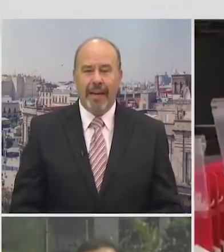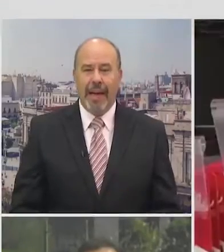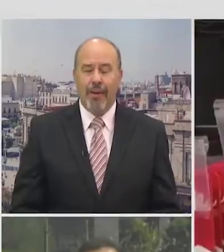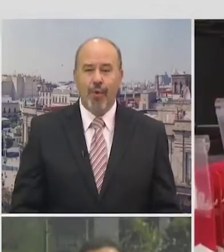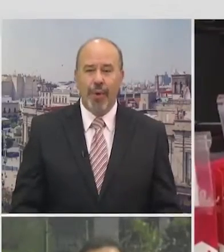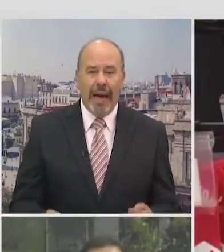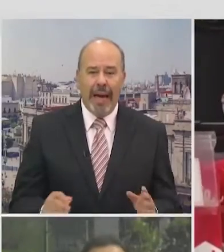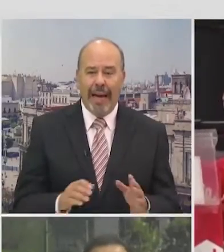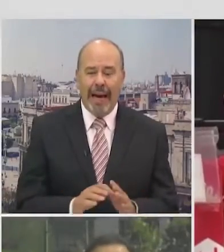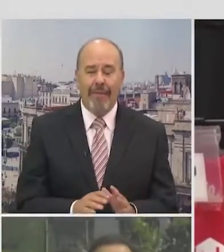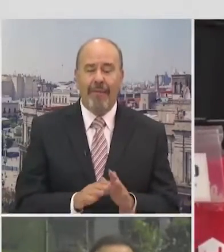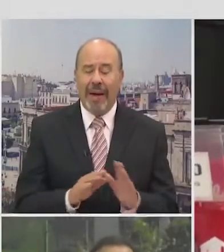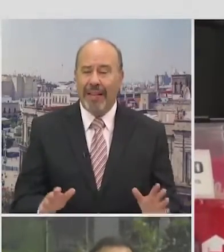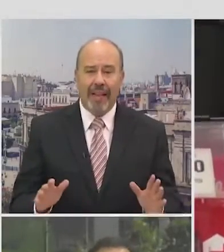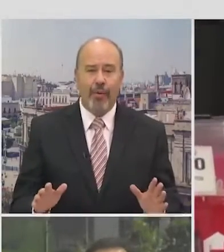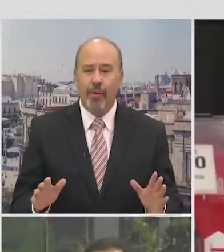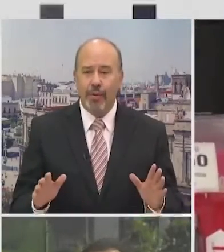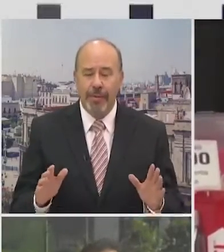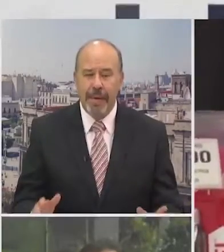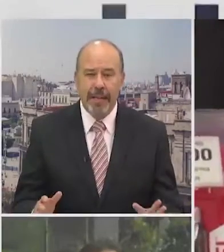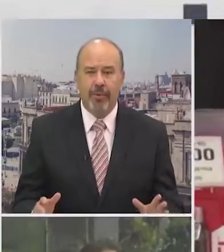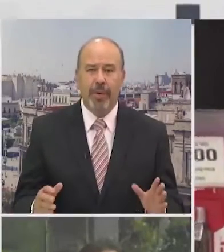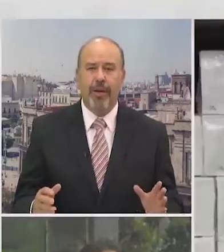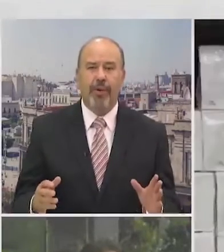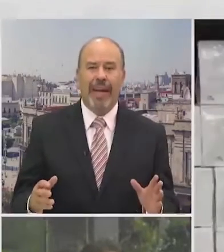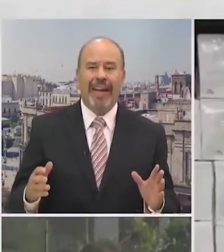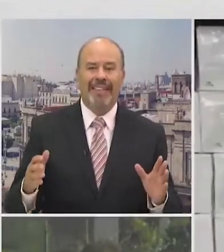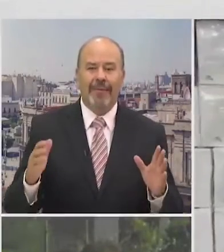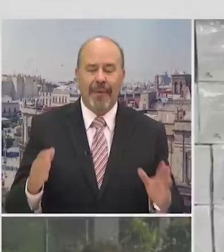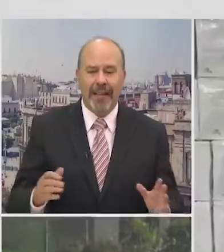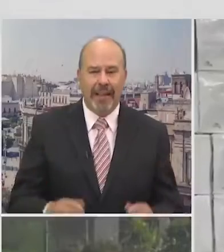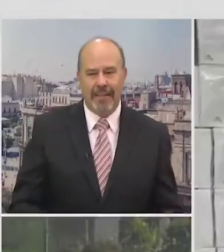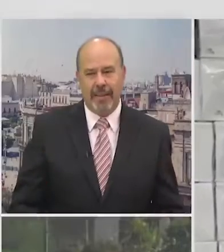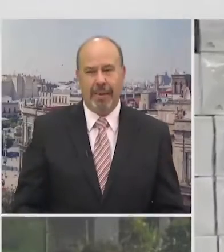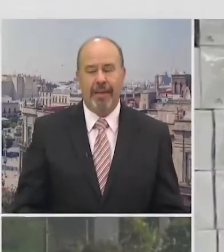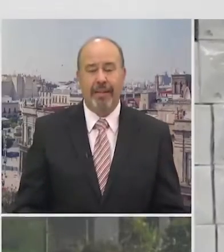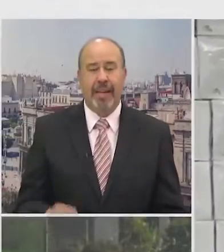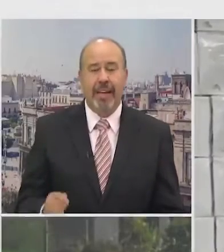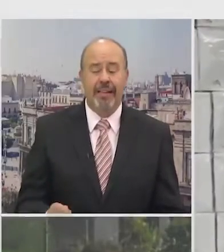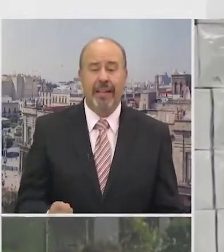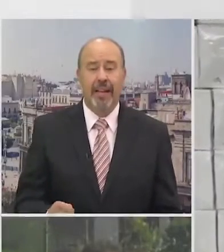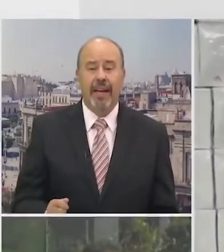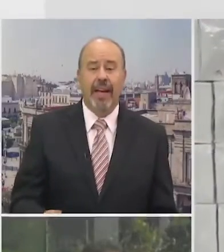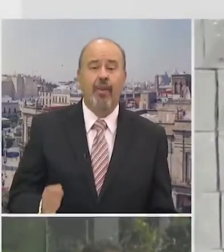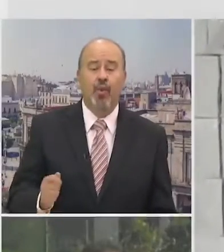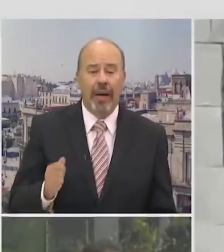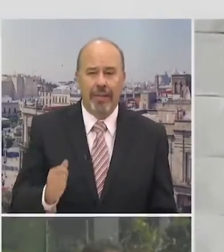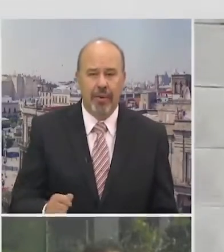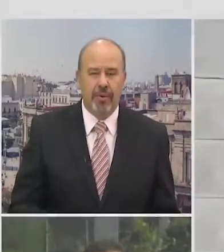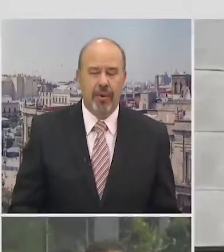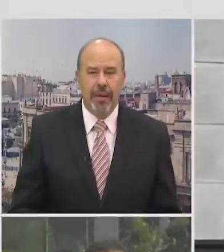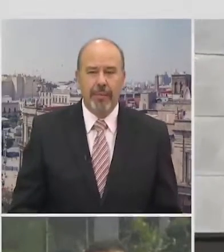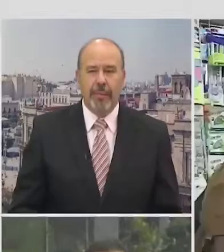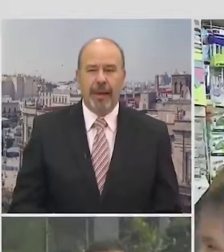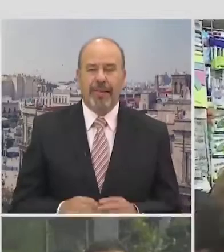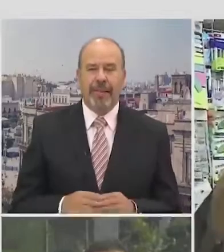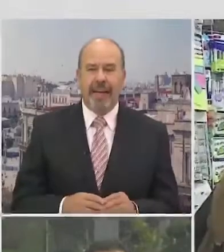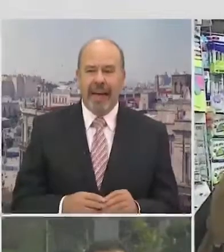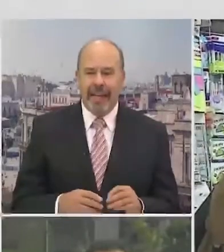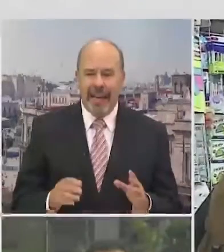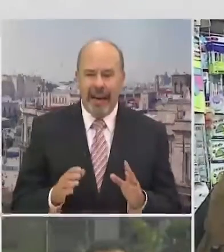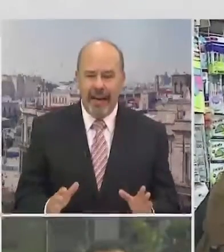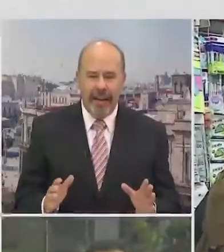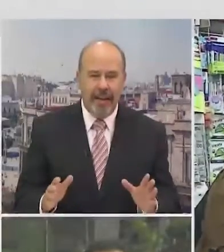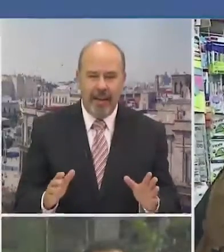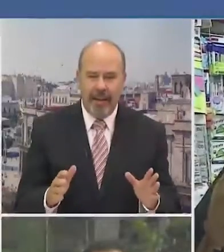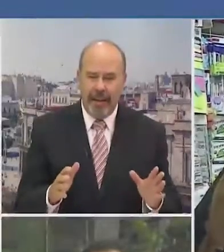que hay una gran falta de conocimiento de lo que le hace falta a este país que es educación me parece que